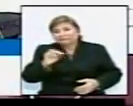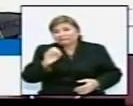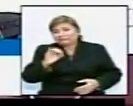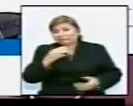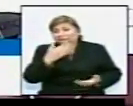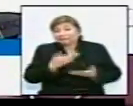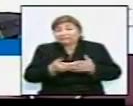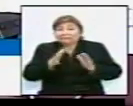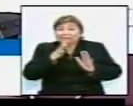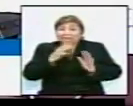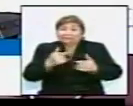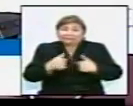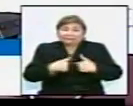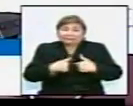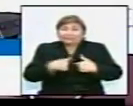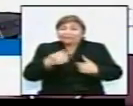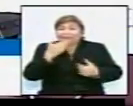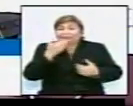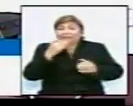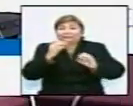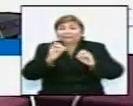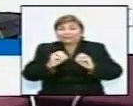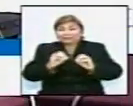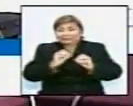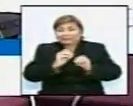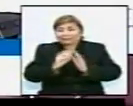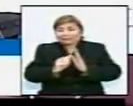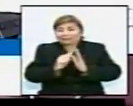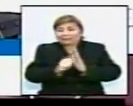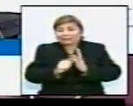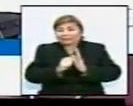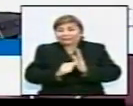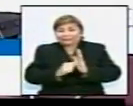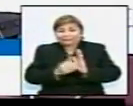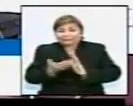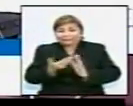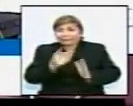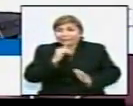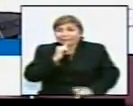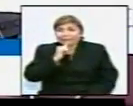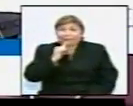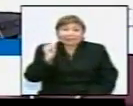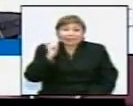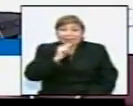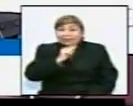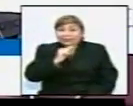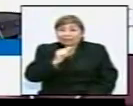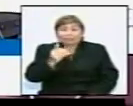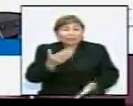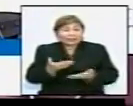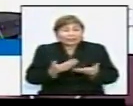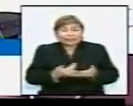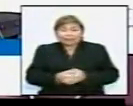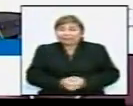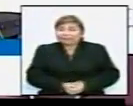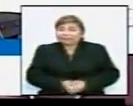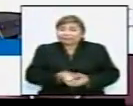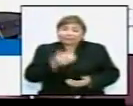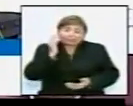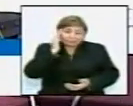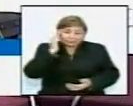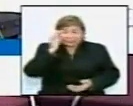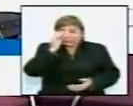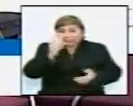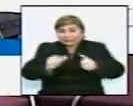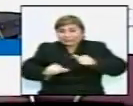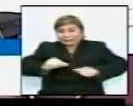bueno, no soy yo la quien para poner aquellos adjetivos que se han dado por desconocimiento, presidente. Así que esas son